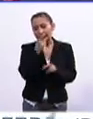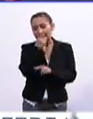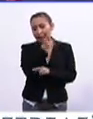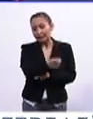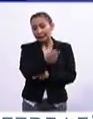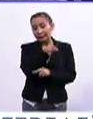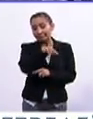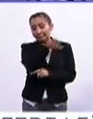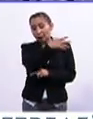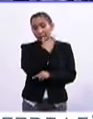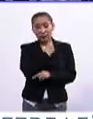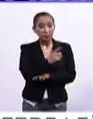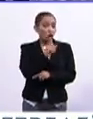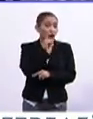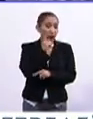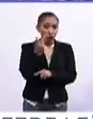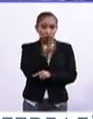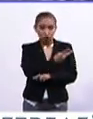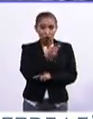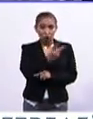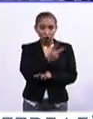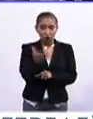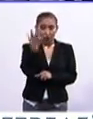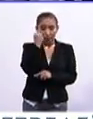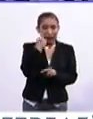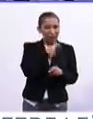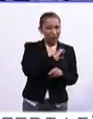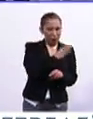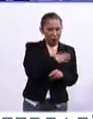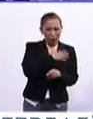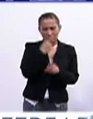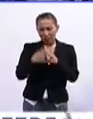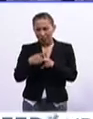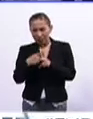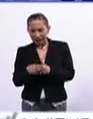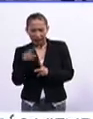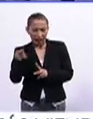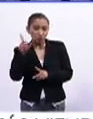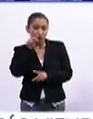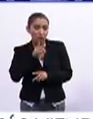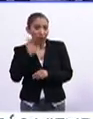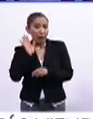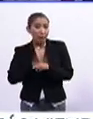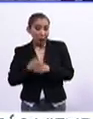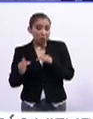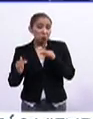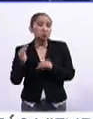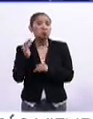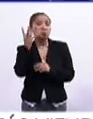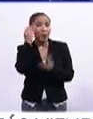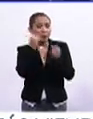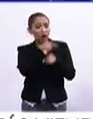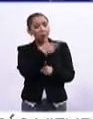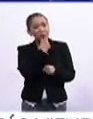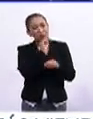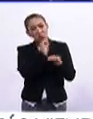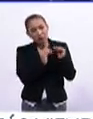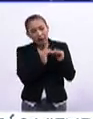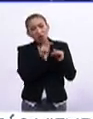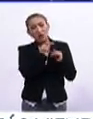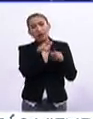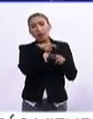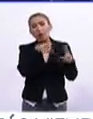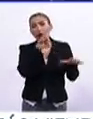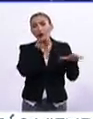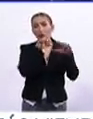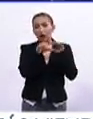que en cuestión de género, en ambos campos formativos y de manera significativa, las mujeres tienen mejor desempeño que los hombres. En